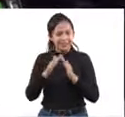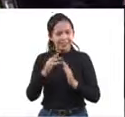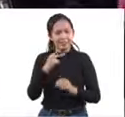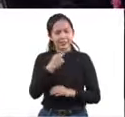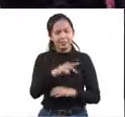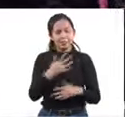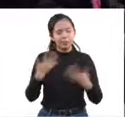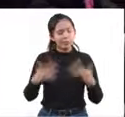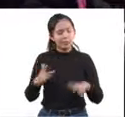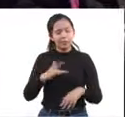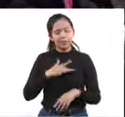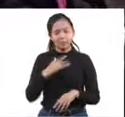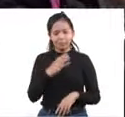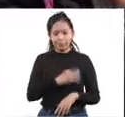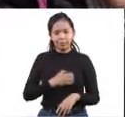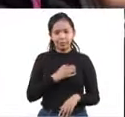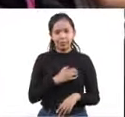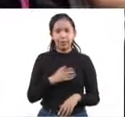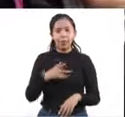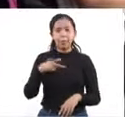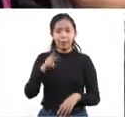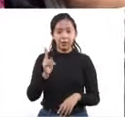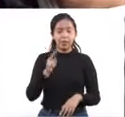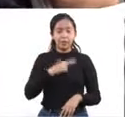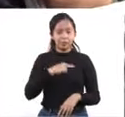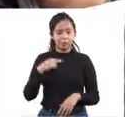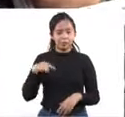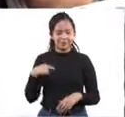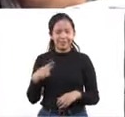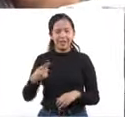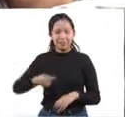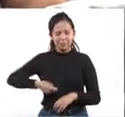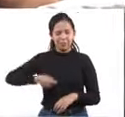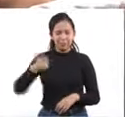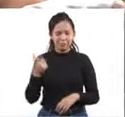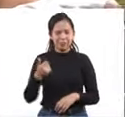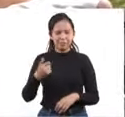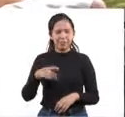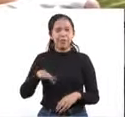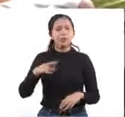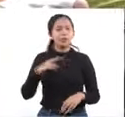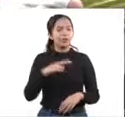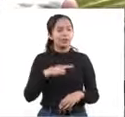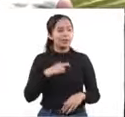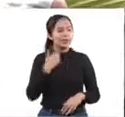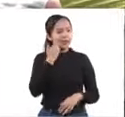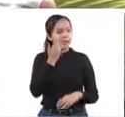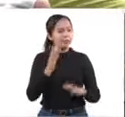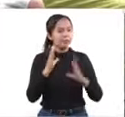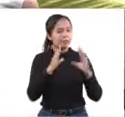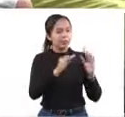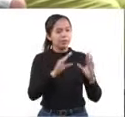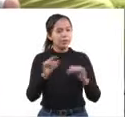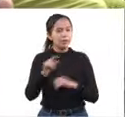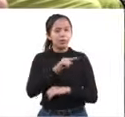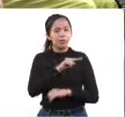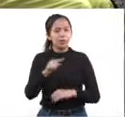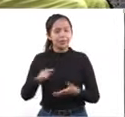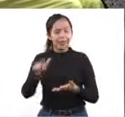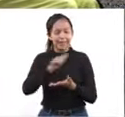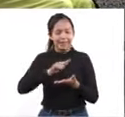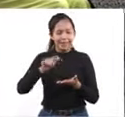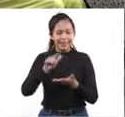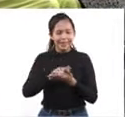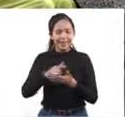Pero para nosotros fue desde el principio empoderarlos con esa manera de poderlos legalizar y que ellos también